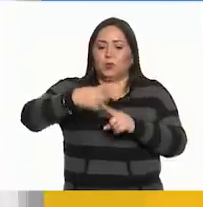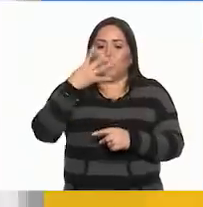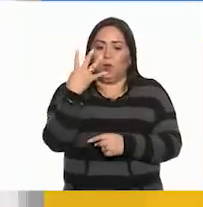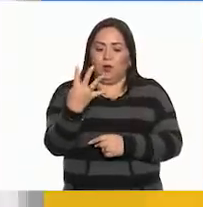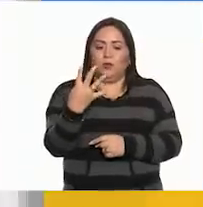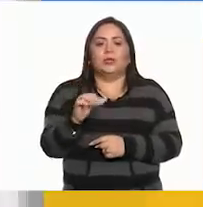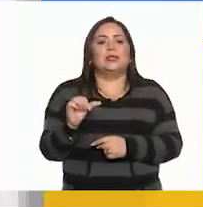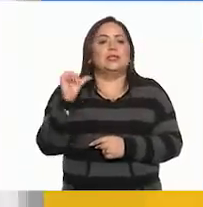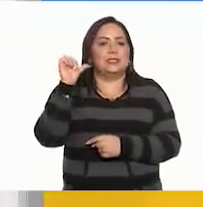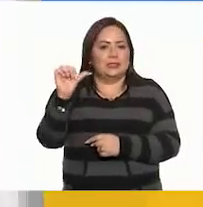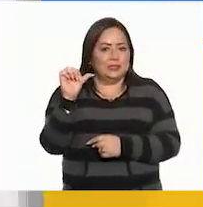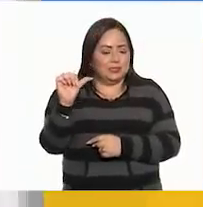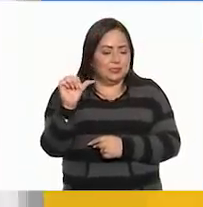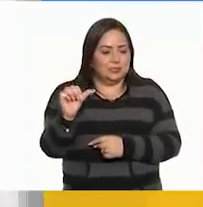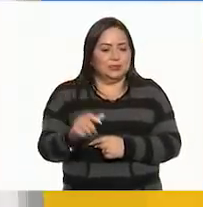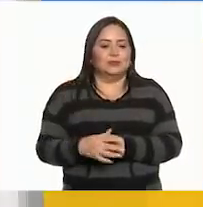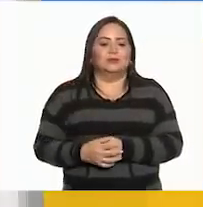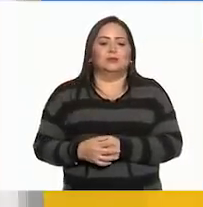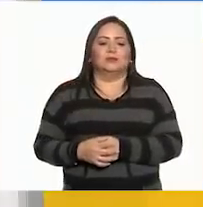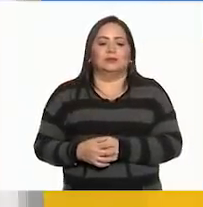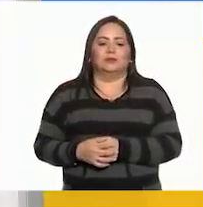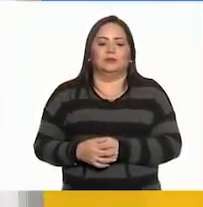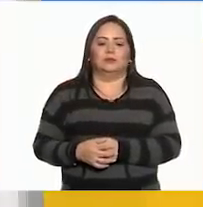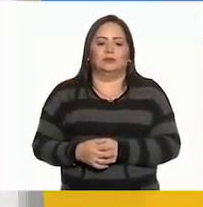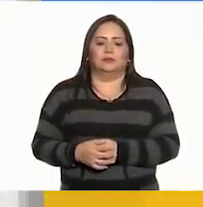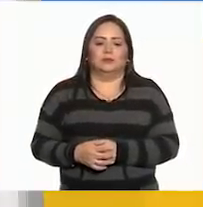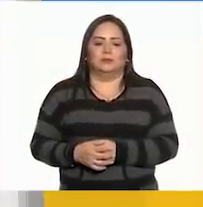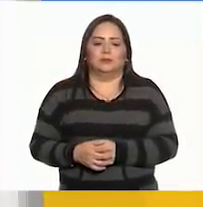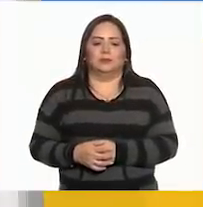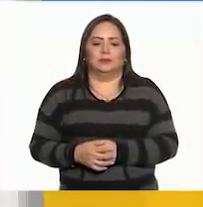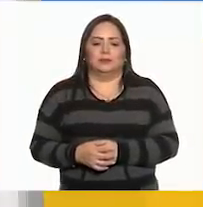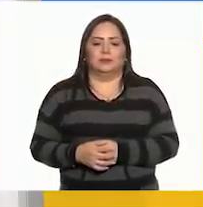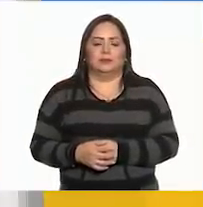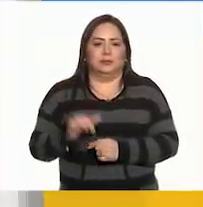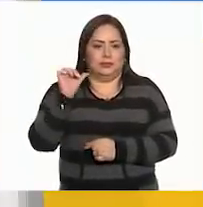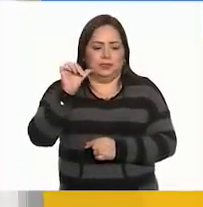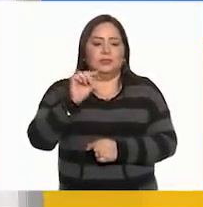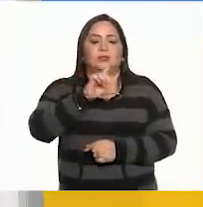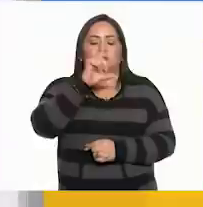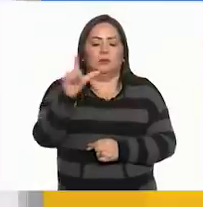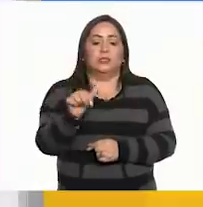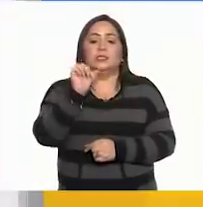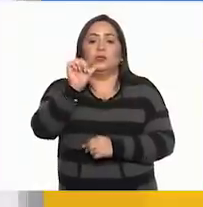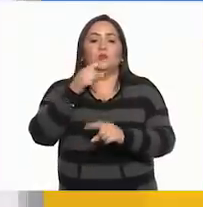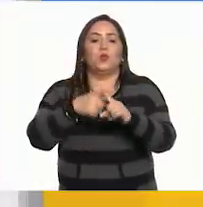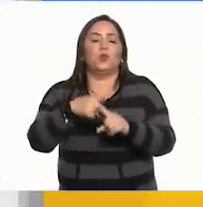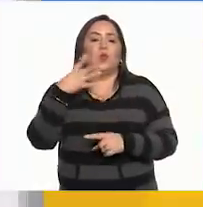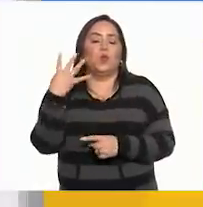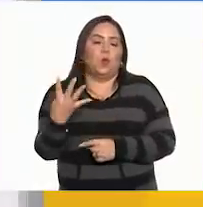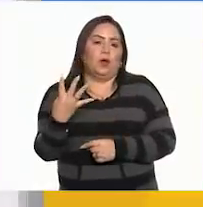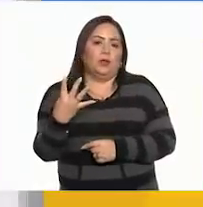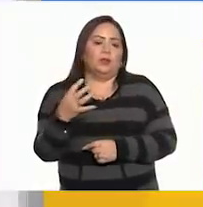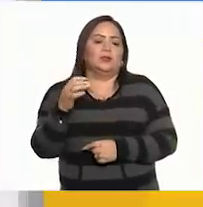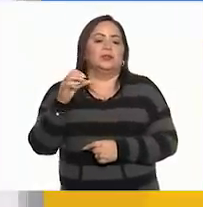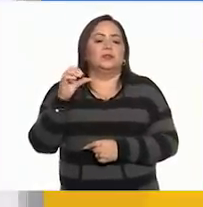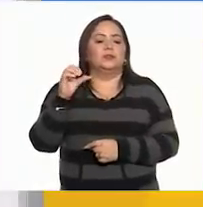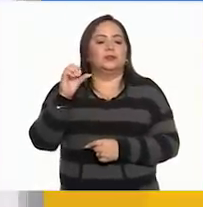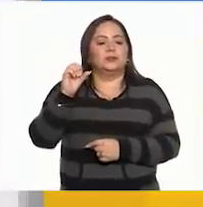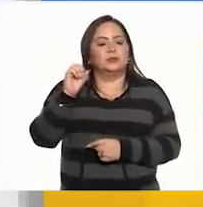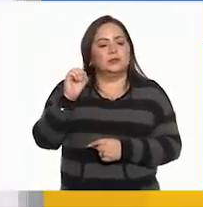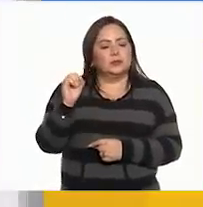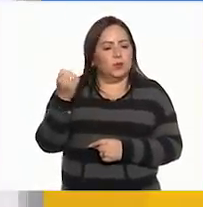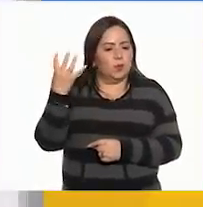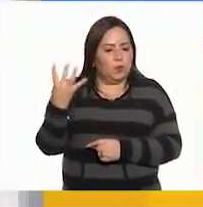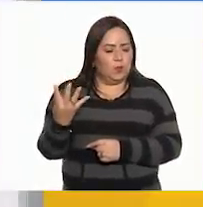4 por 4, 16. Así es, 16 por 4. A ver, déjame